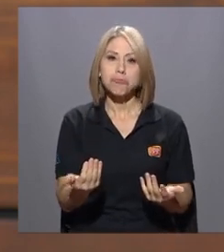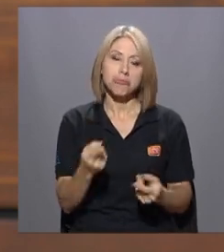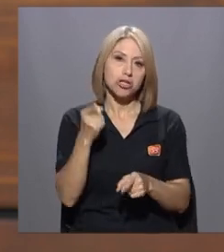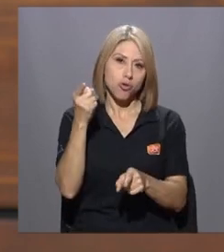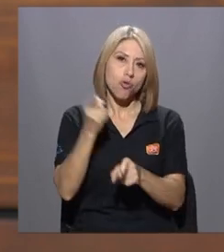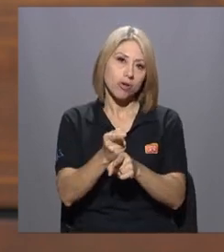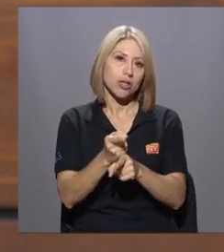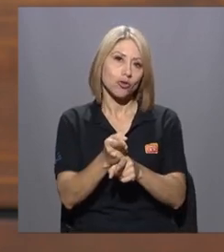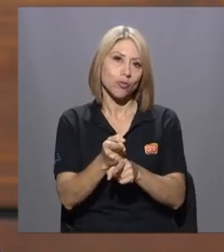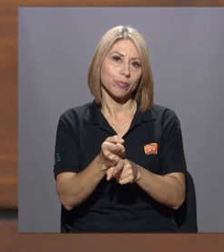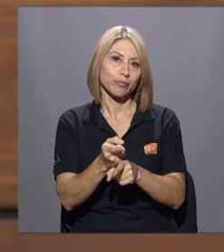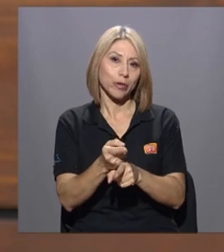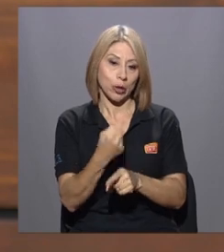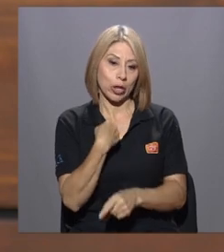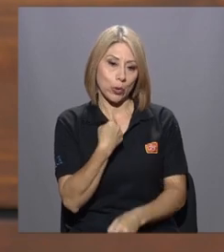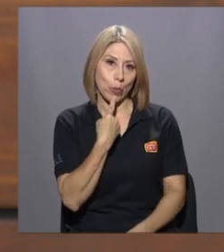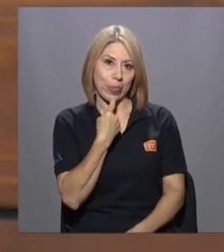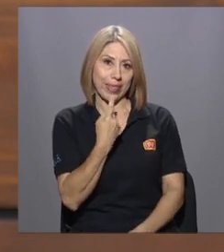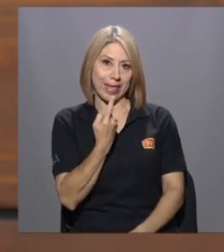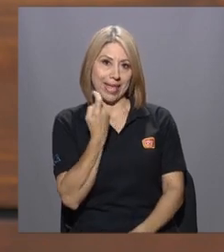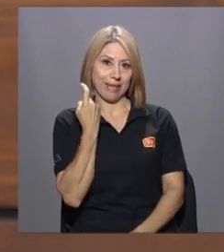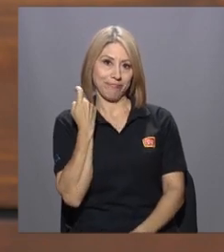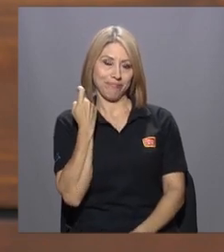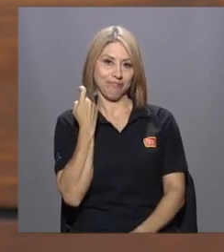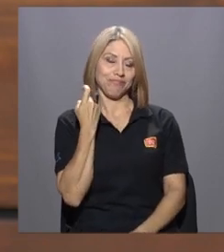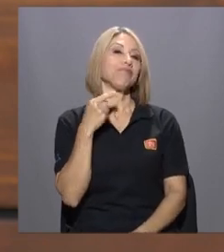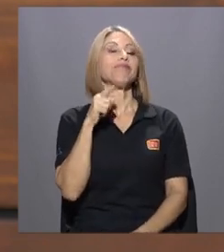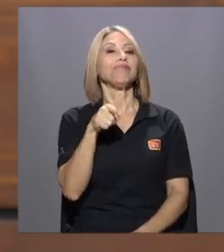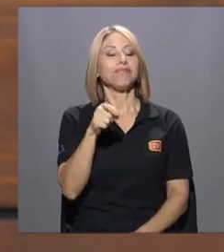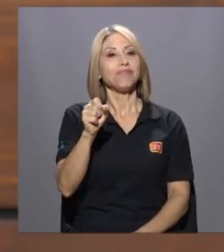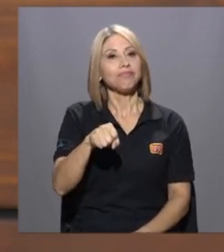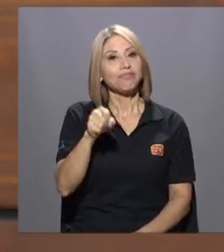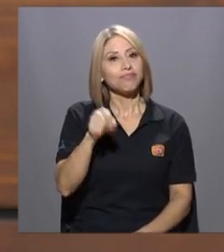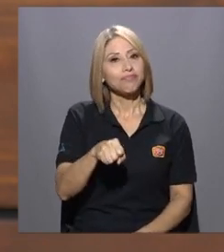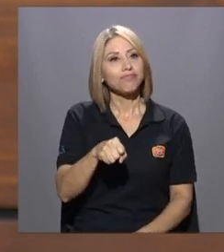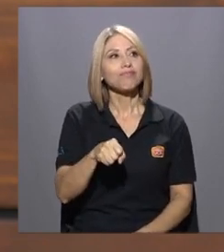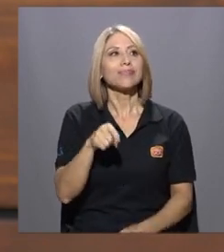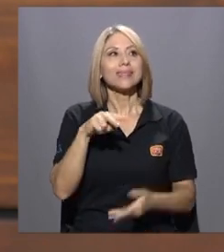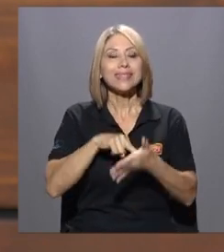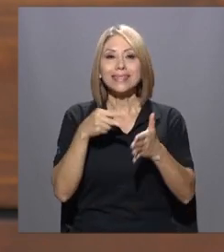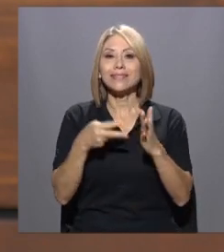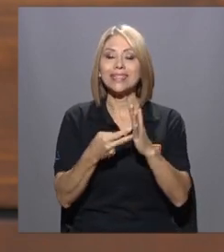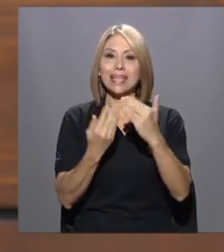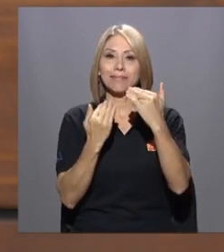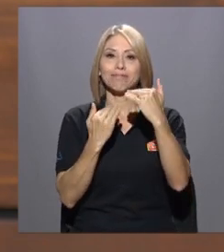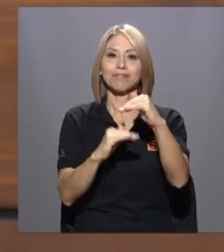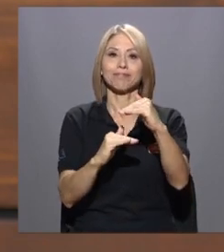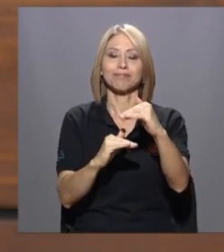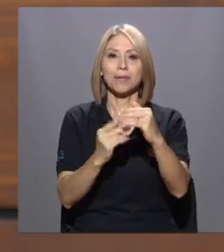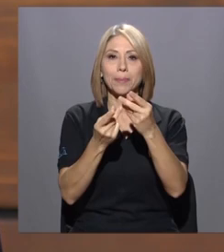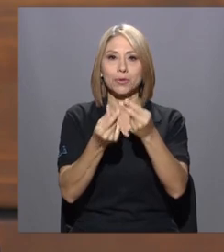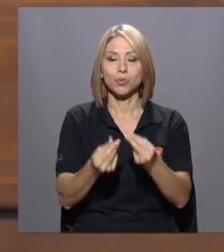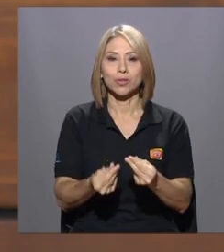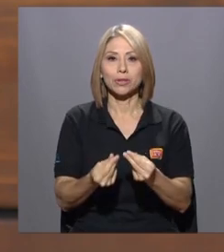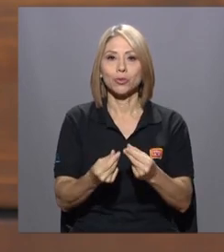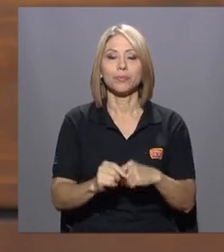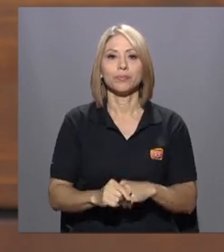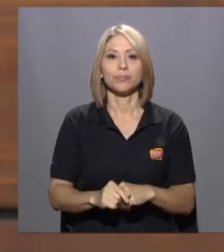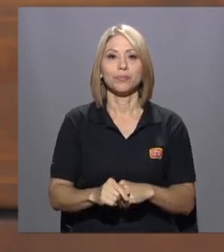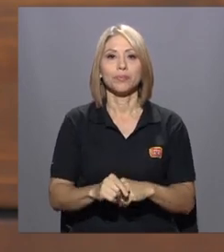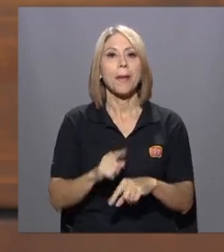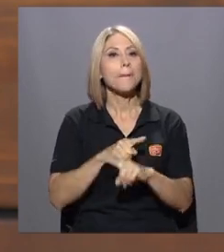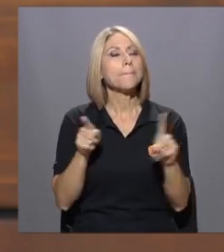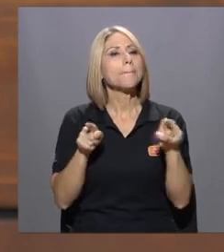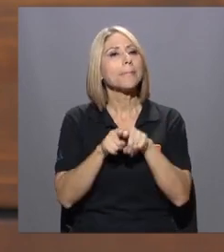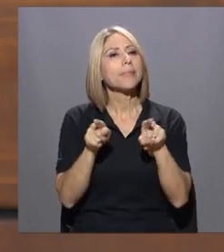correcto lo que acabo de mencionar, pues, ¿verdad?, de que se trata efectivamente de una limitación del presupuesto. Pero quiero hacer